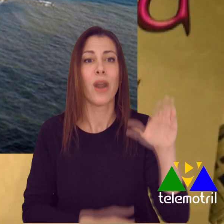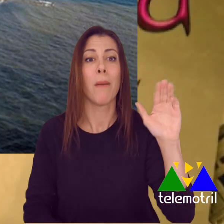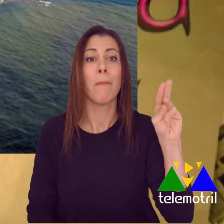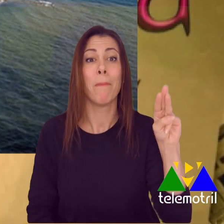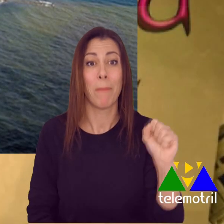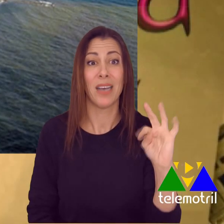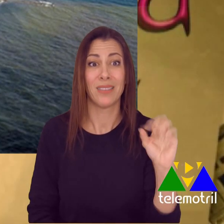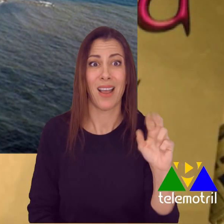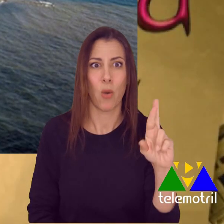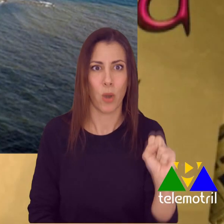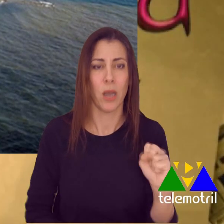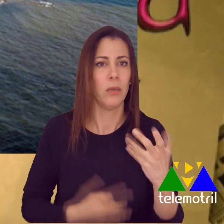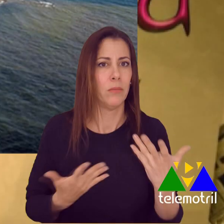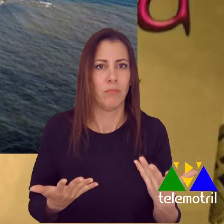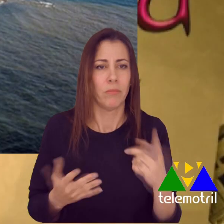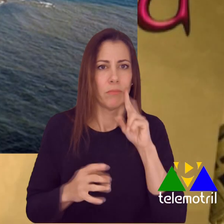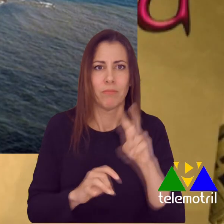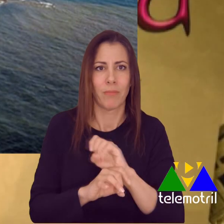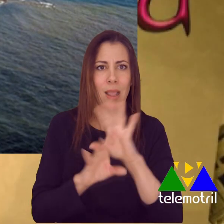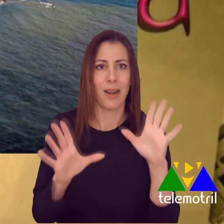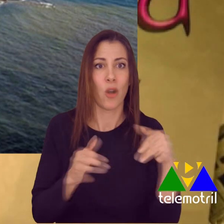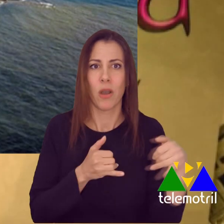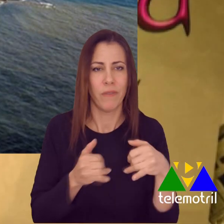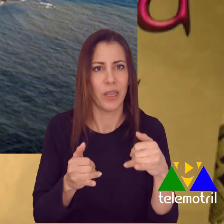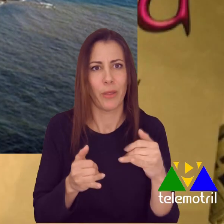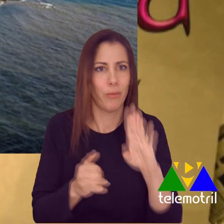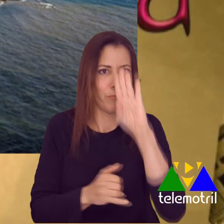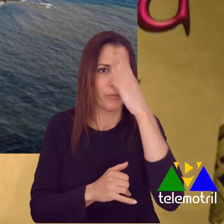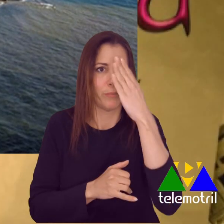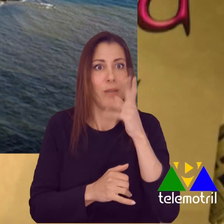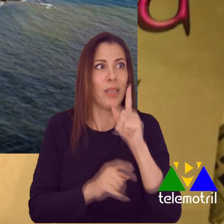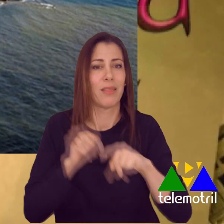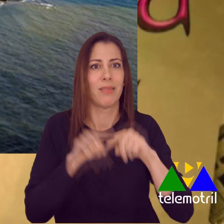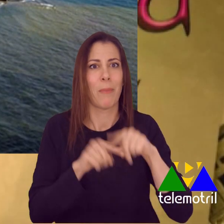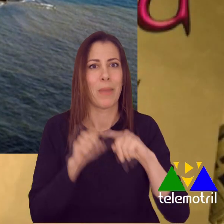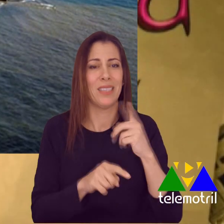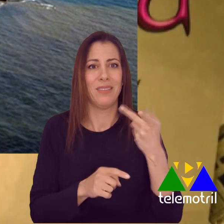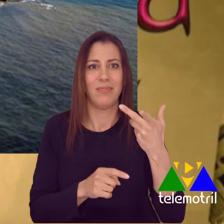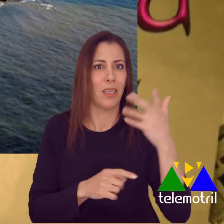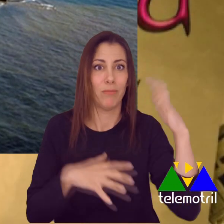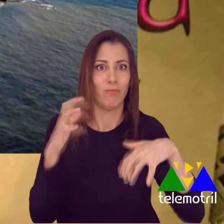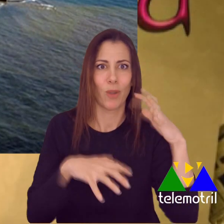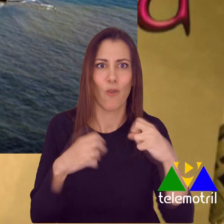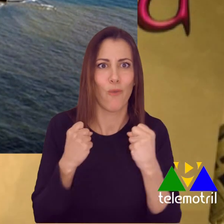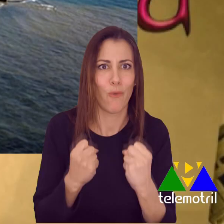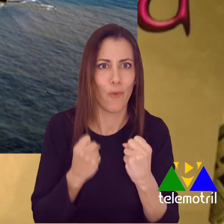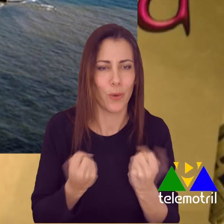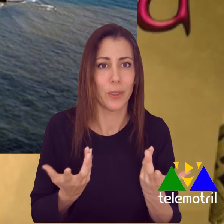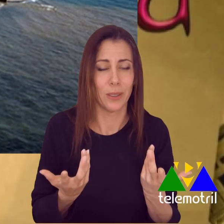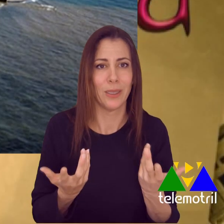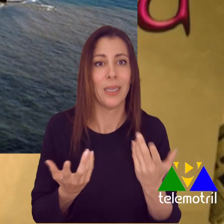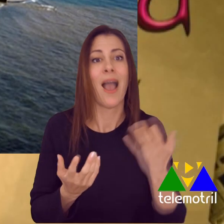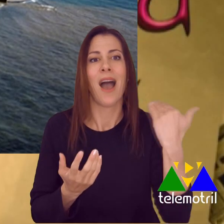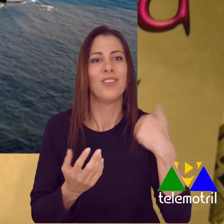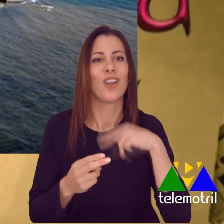indudablemente el río tenía esas avenidas cuando se producían pues grandes fenómenos lluviosos como son las